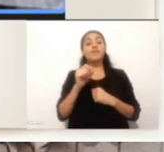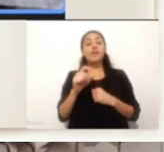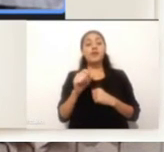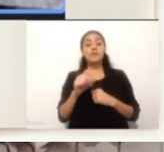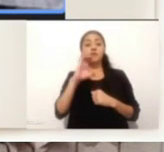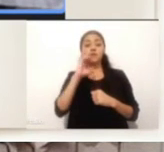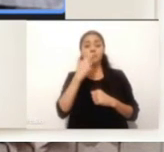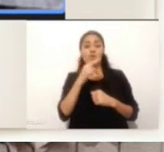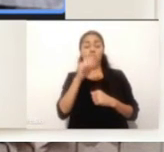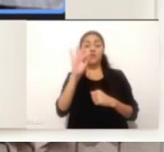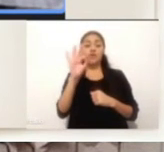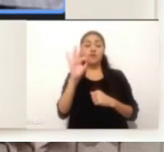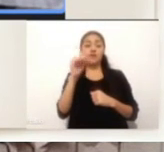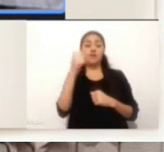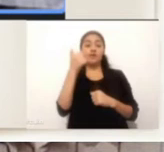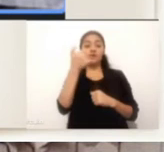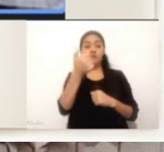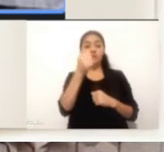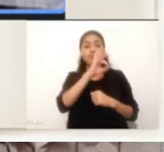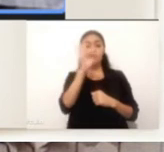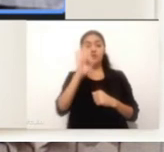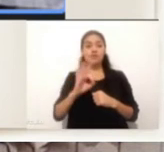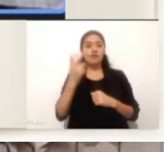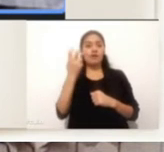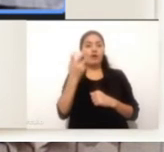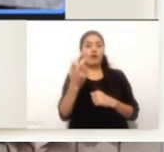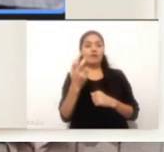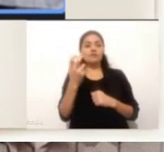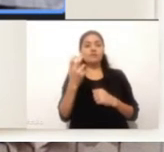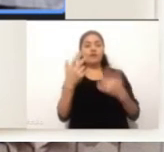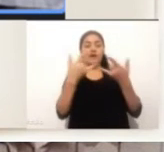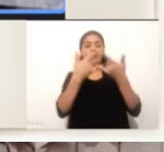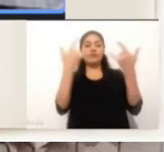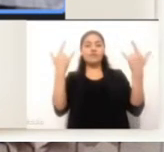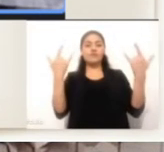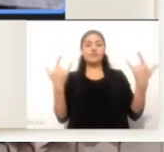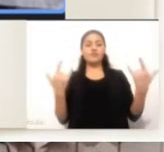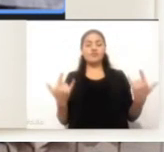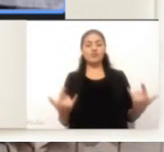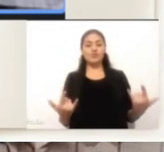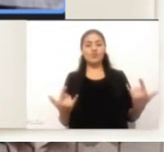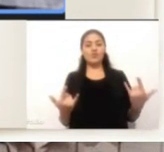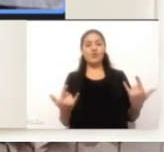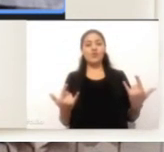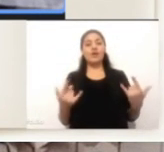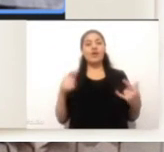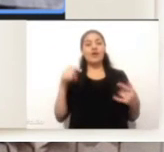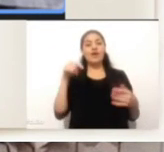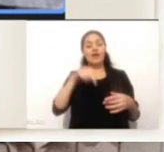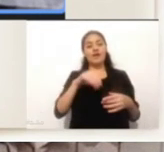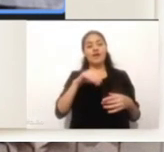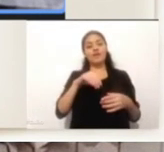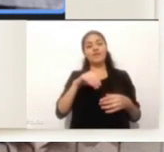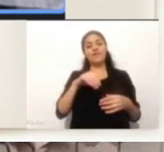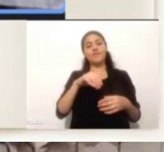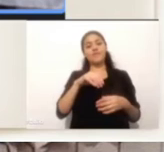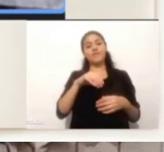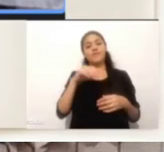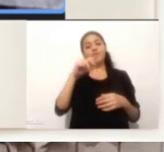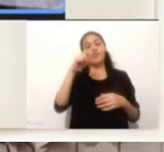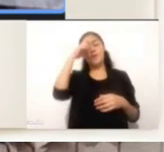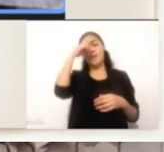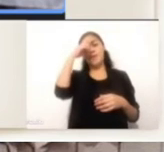46%, quedará en la historia a la altura de las exigencias en nuestra nación. Asimismo,